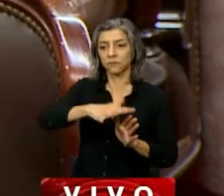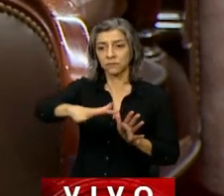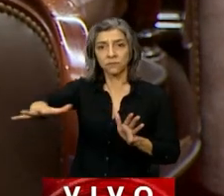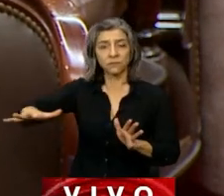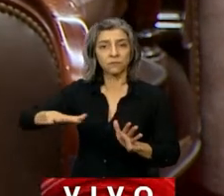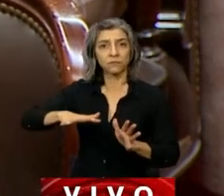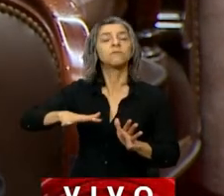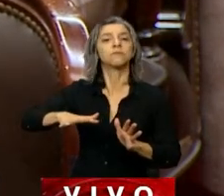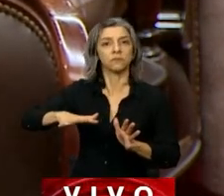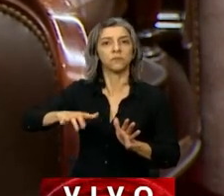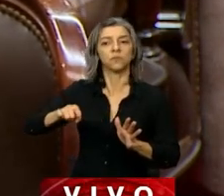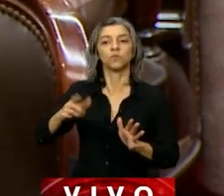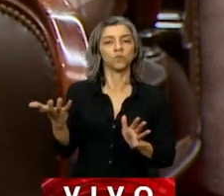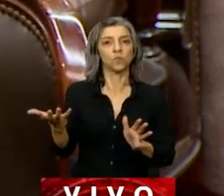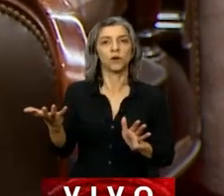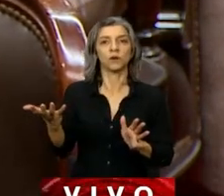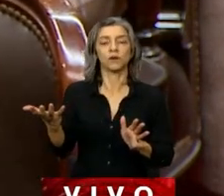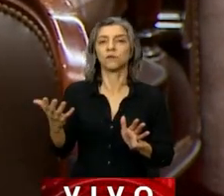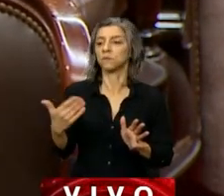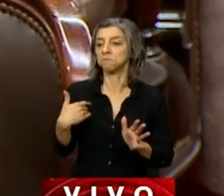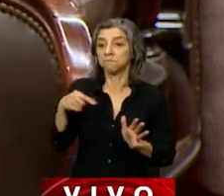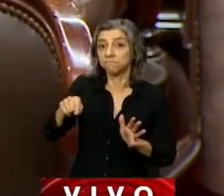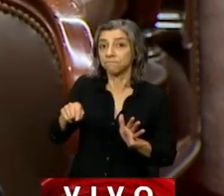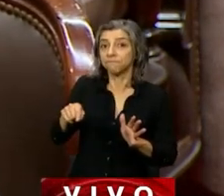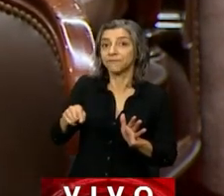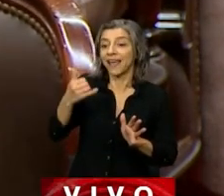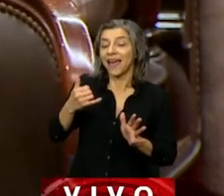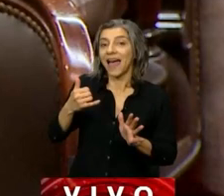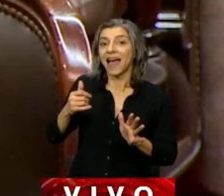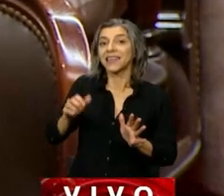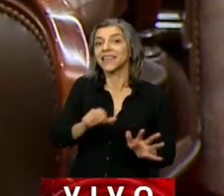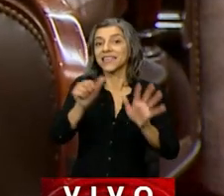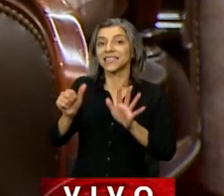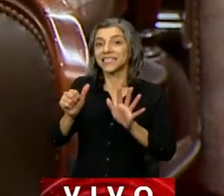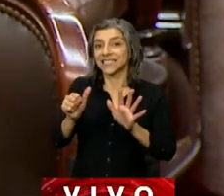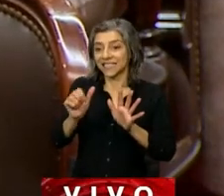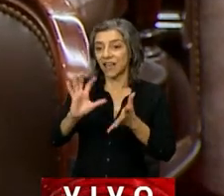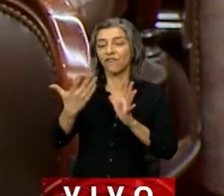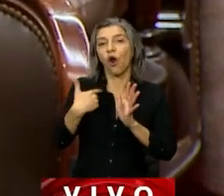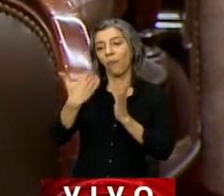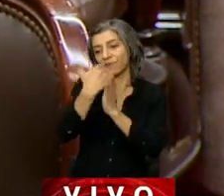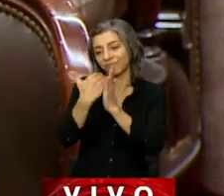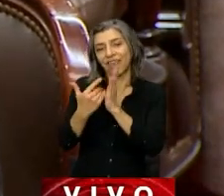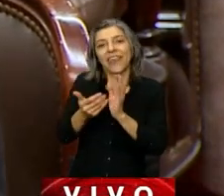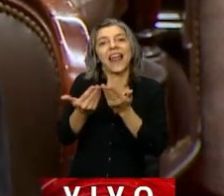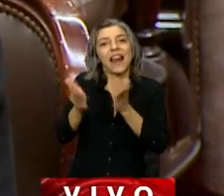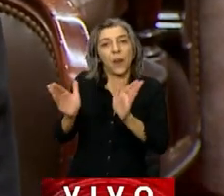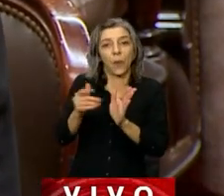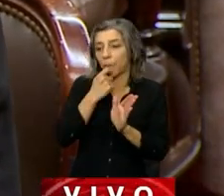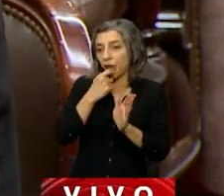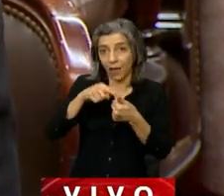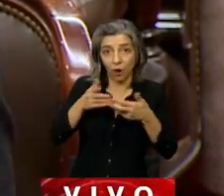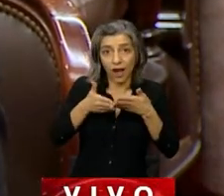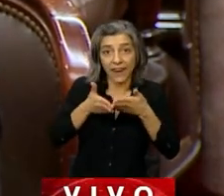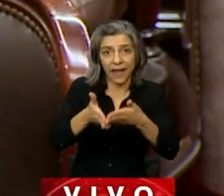mar. Entonces, rigen allí las seis libertades consagradas por la Convemar, entre ellas la libertad de